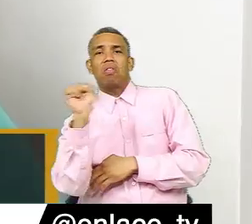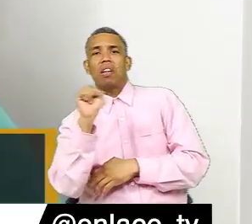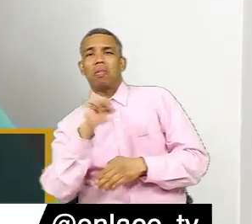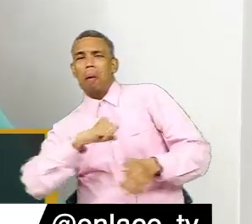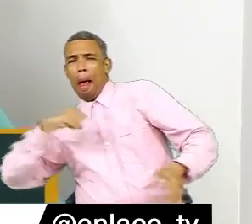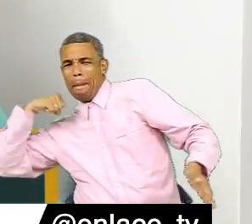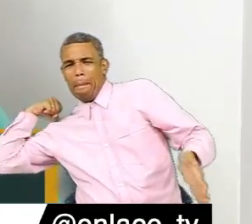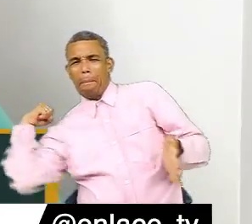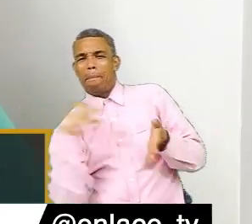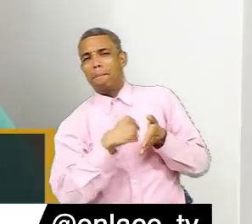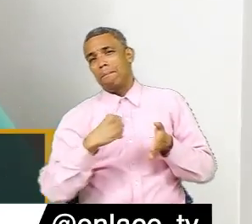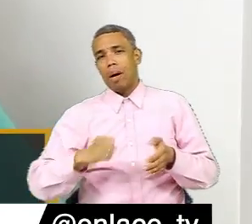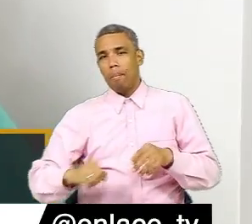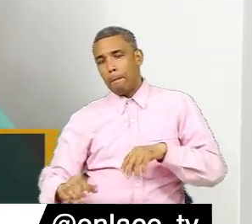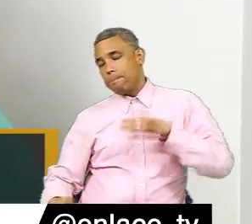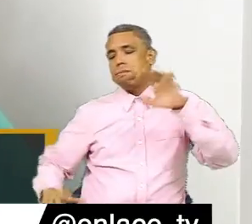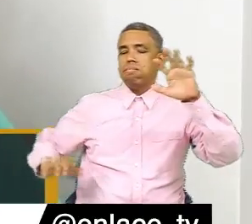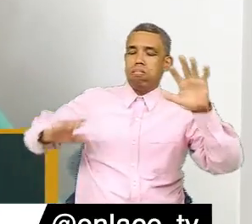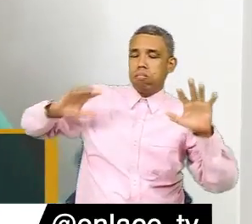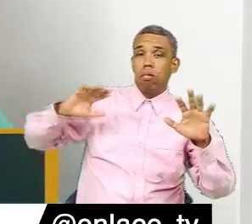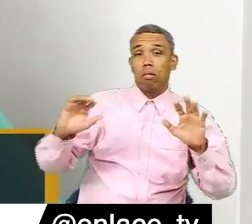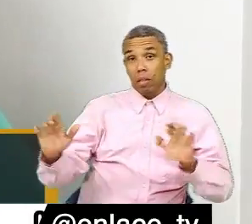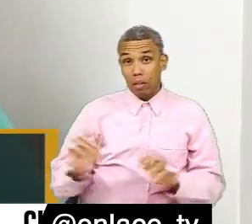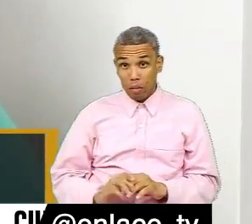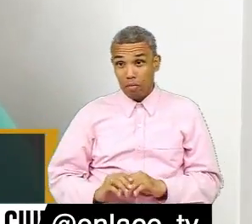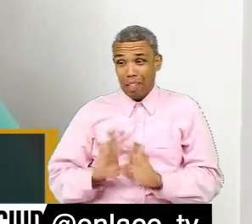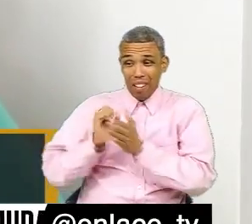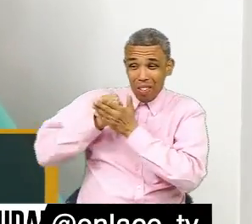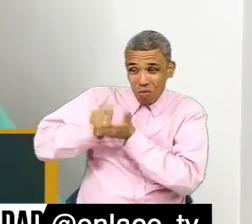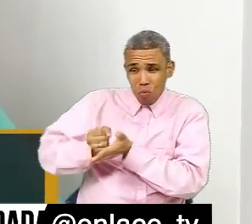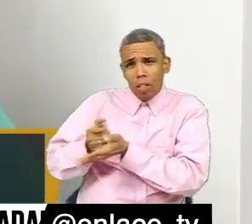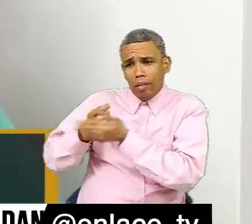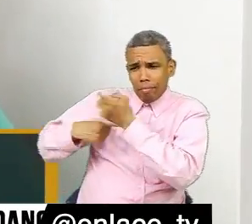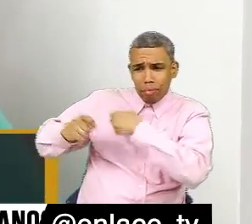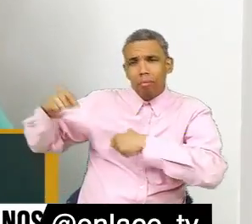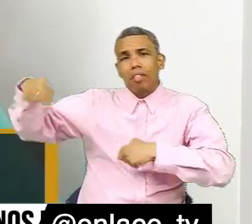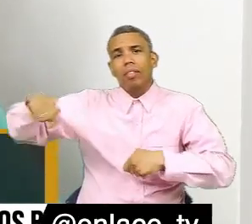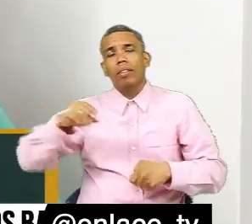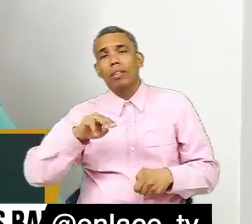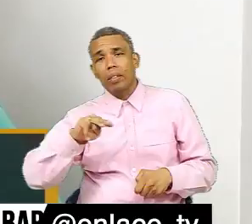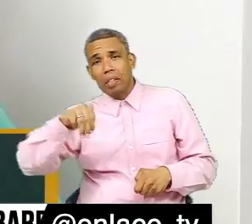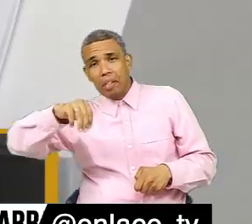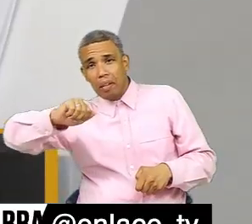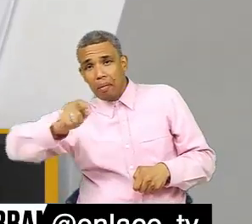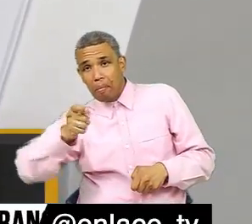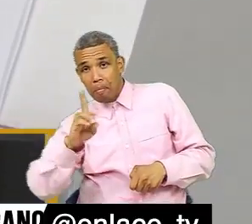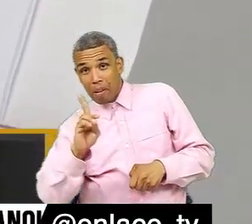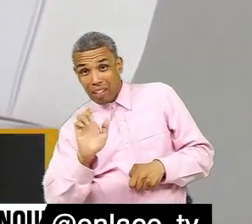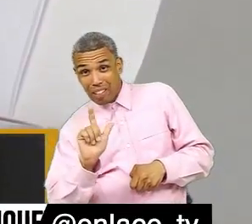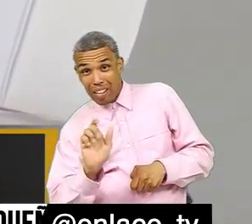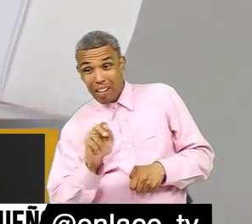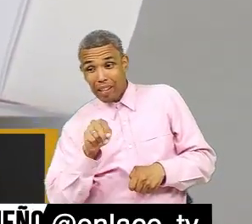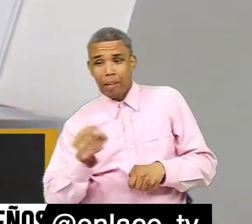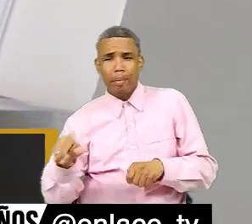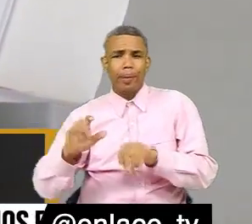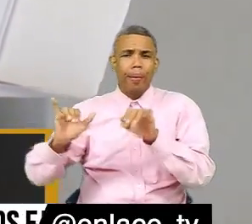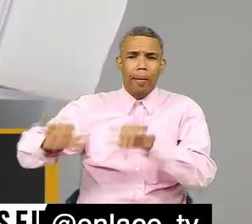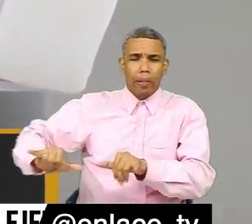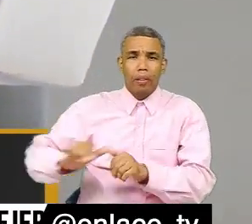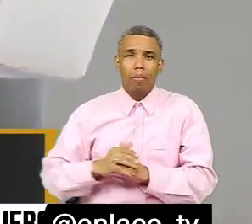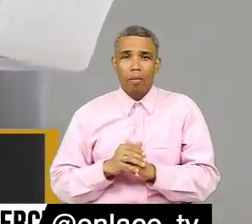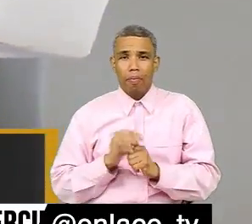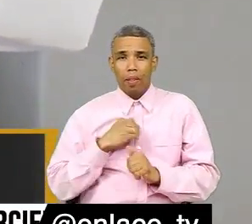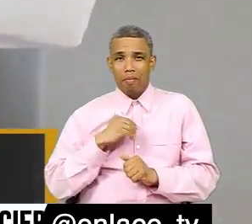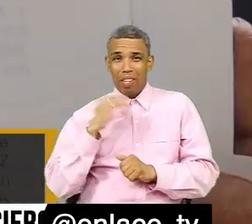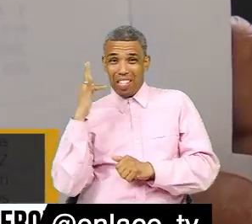pudo, llegó a la clínica Magdalena y ahí le prestaron los servicios con el SWAT de la moto. Aunque no hay fallo de tutela en este